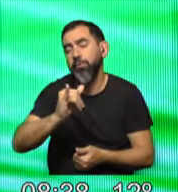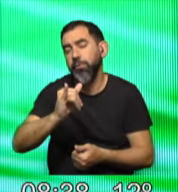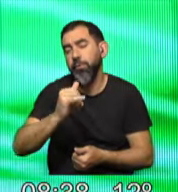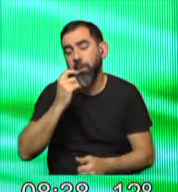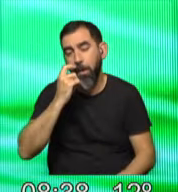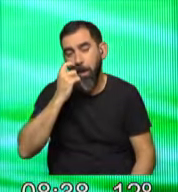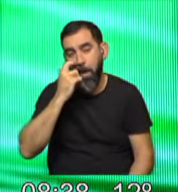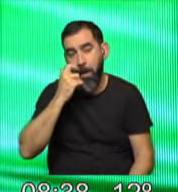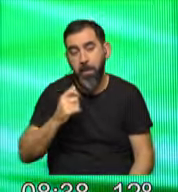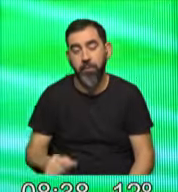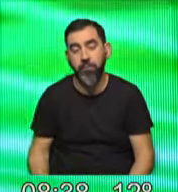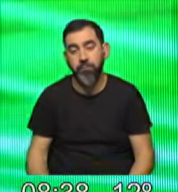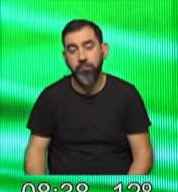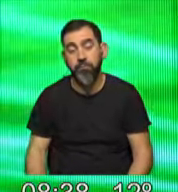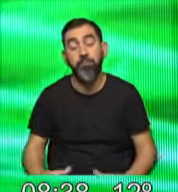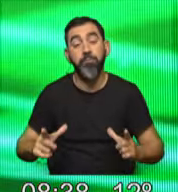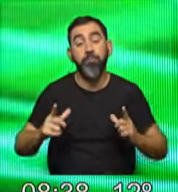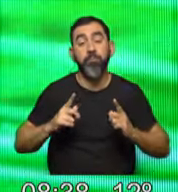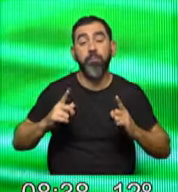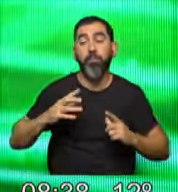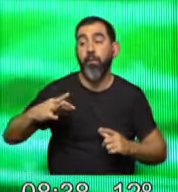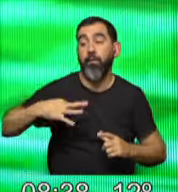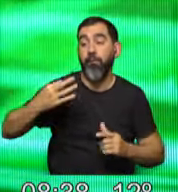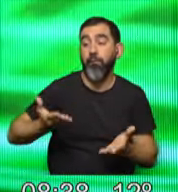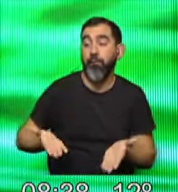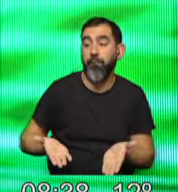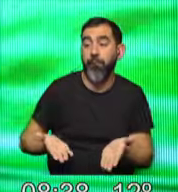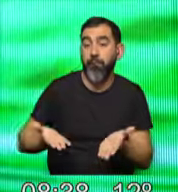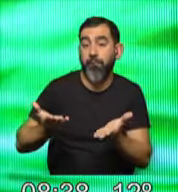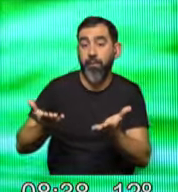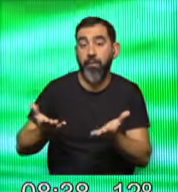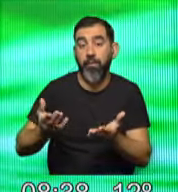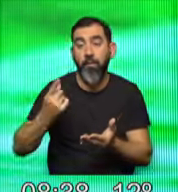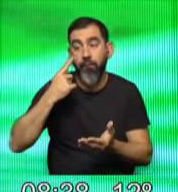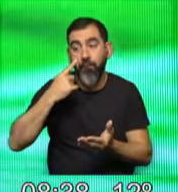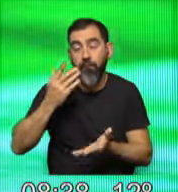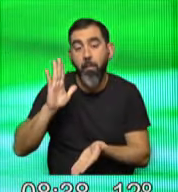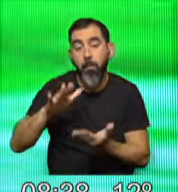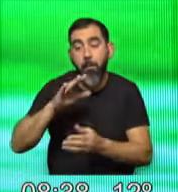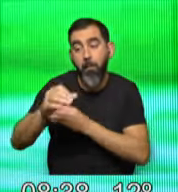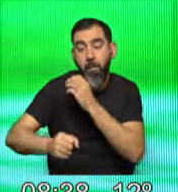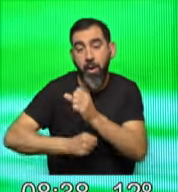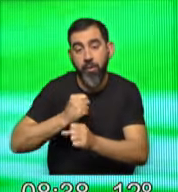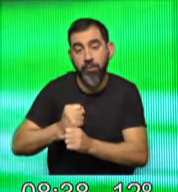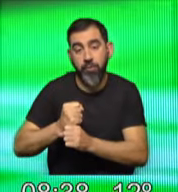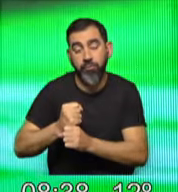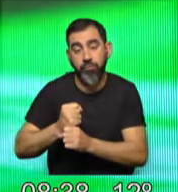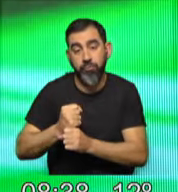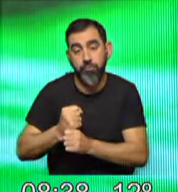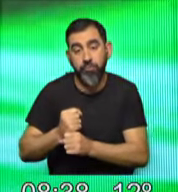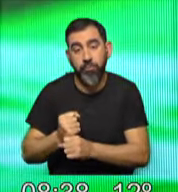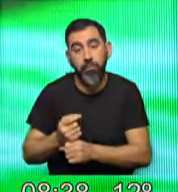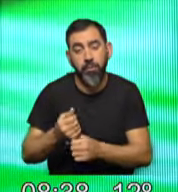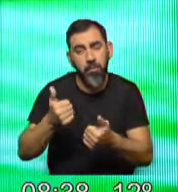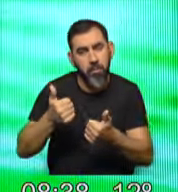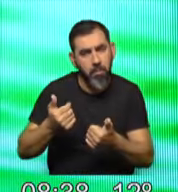que crece la expectativa de vida digamos y vivimos más por todo el desarrollo humano Pero